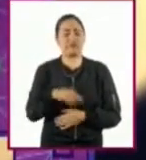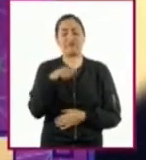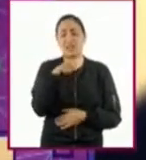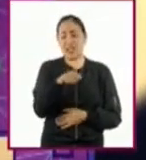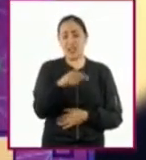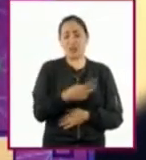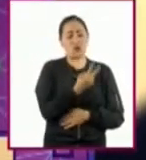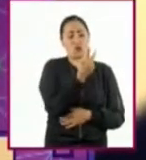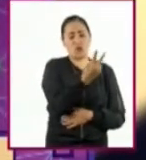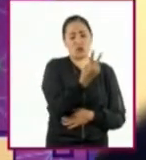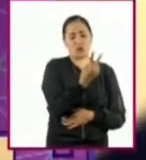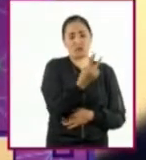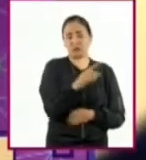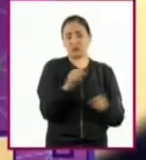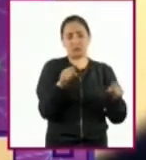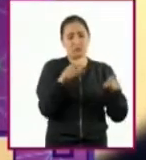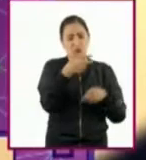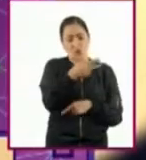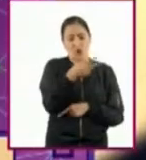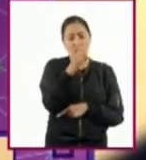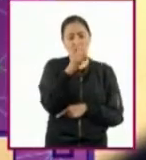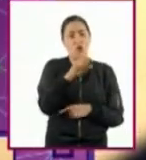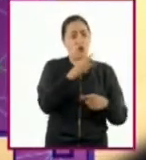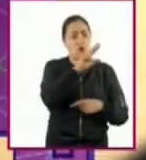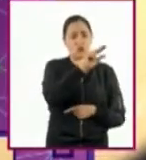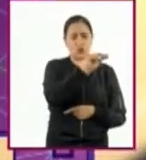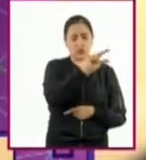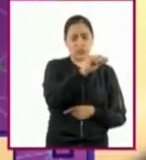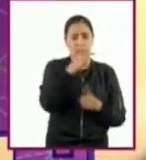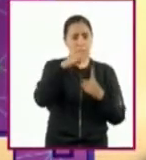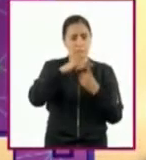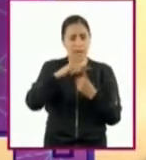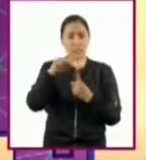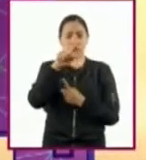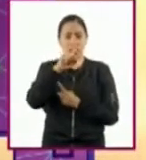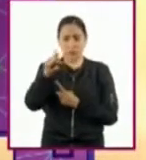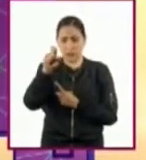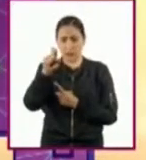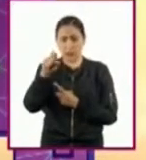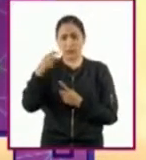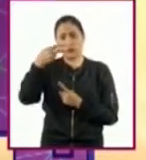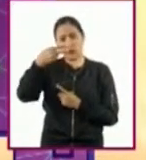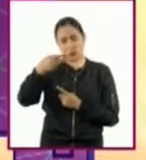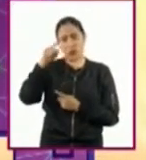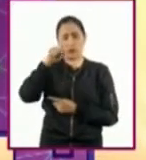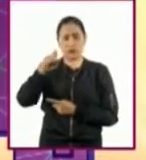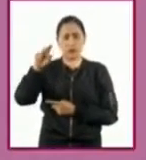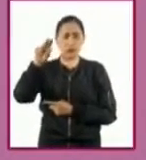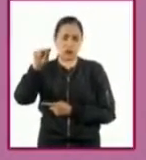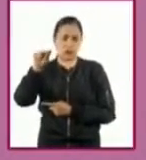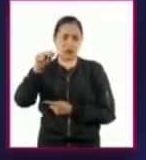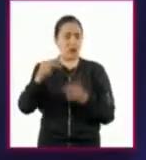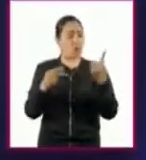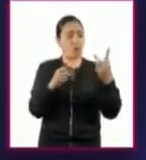dos ángulos suman esa medida, 80 grados más 100 grados igual a 180